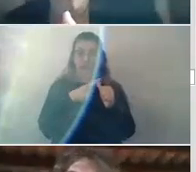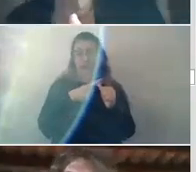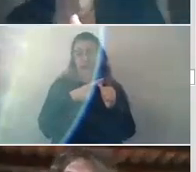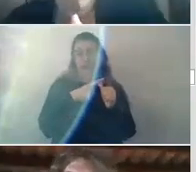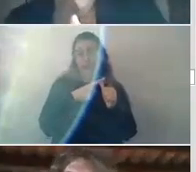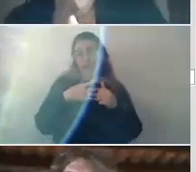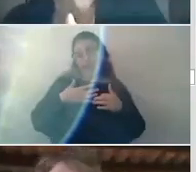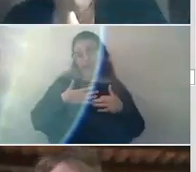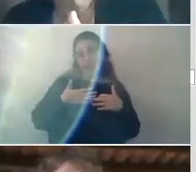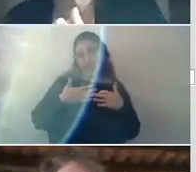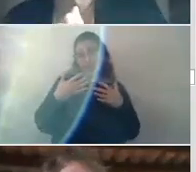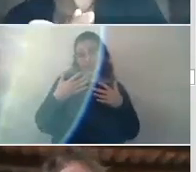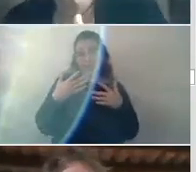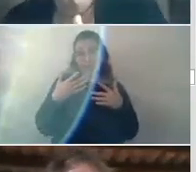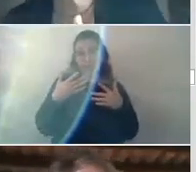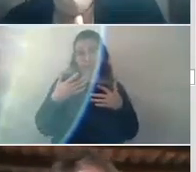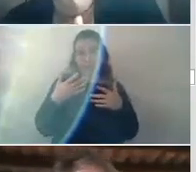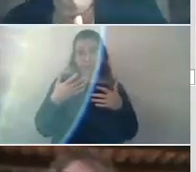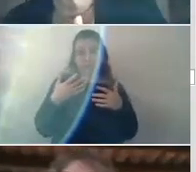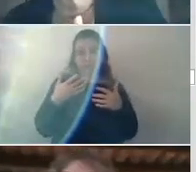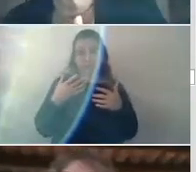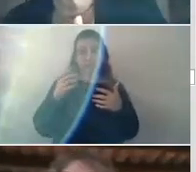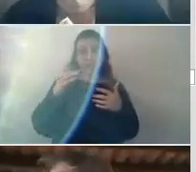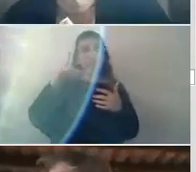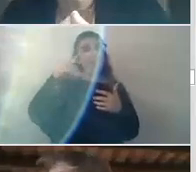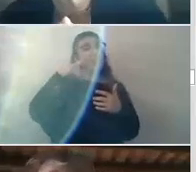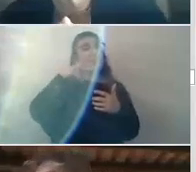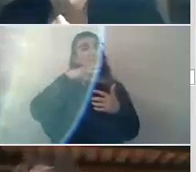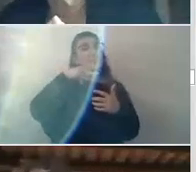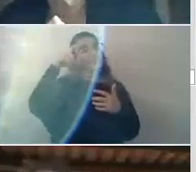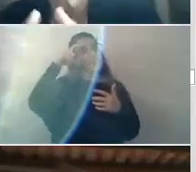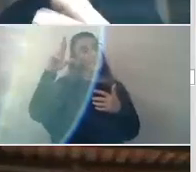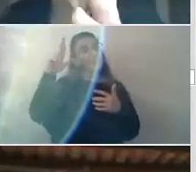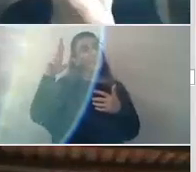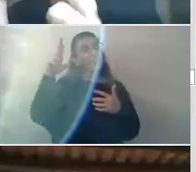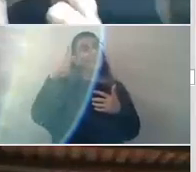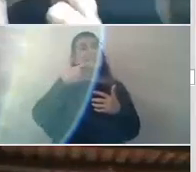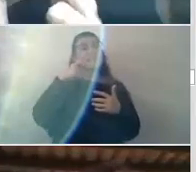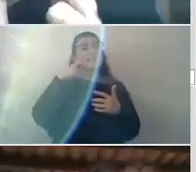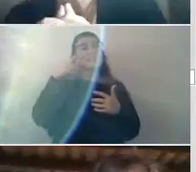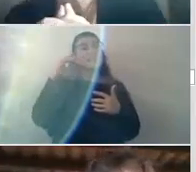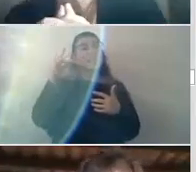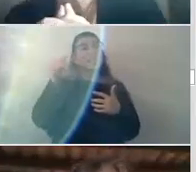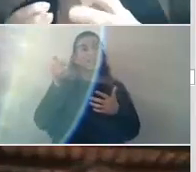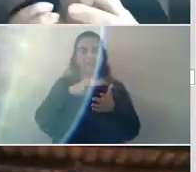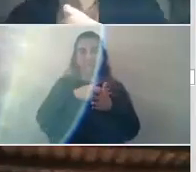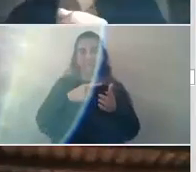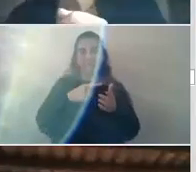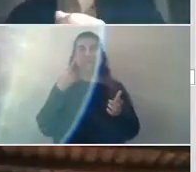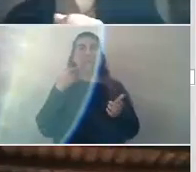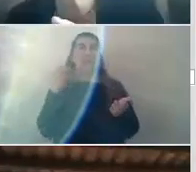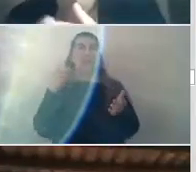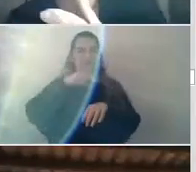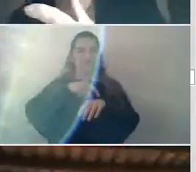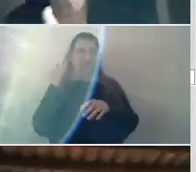diversidad que la diversidad funcional sería el diagnóstico para la parte médica desde la situación